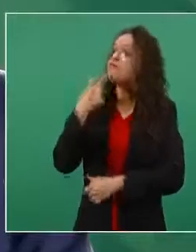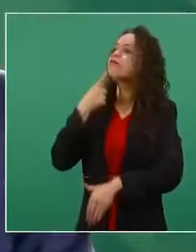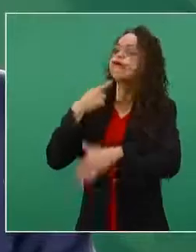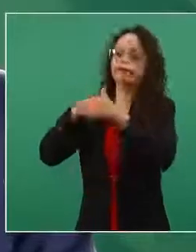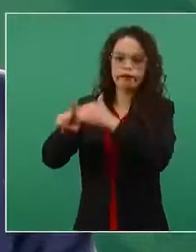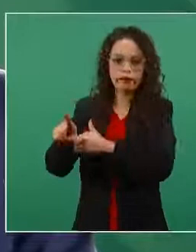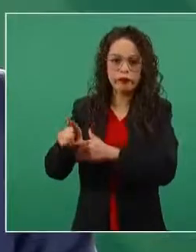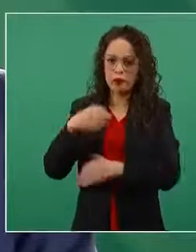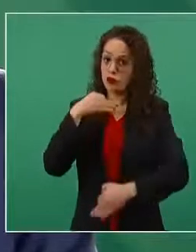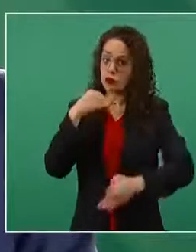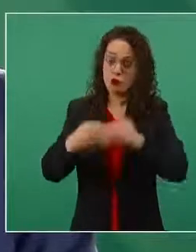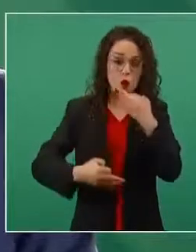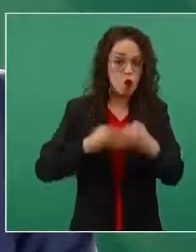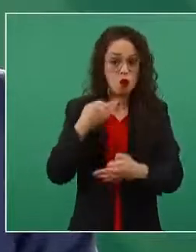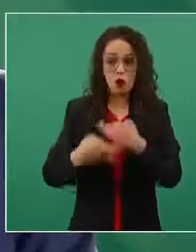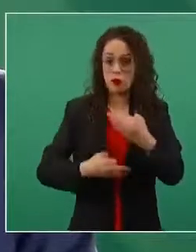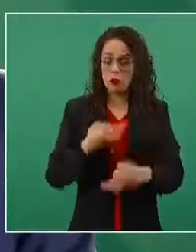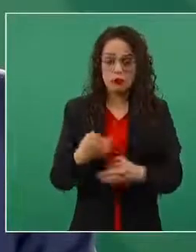Todos.